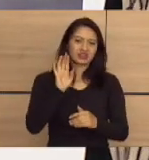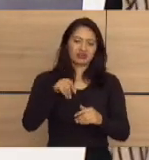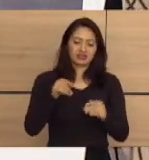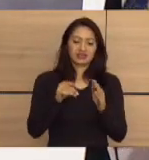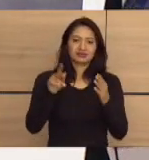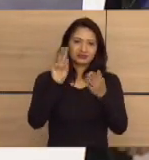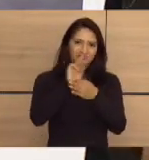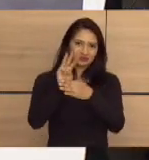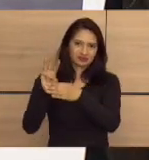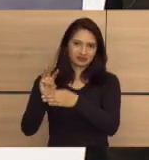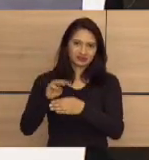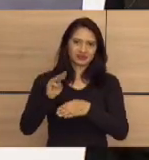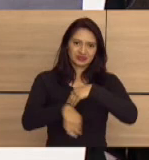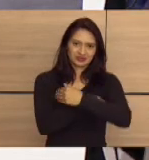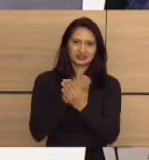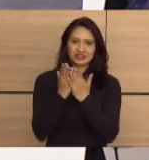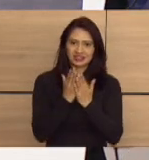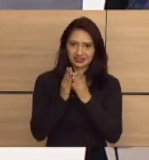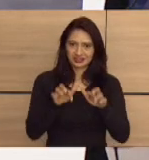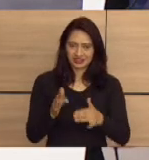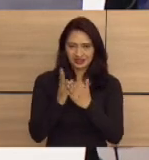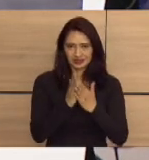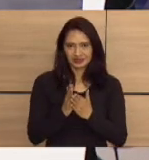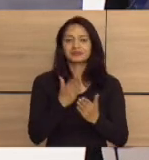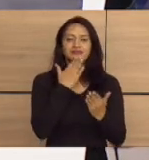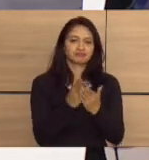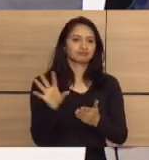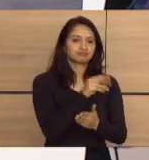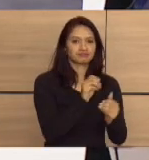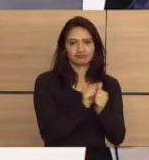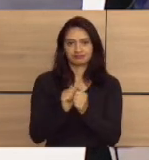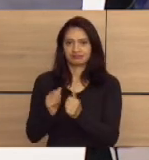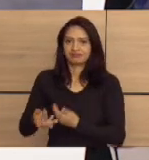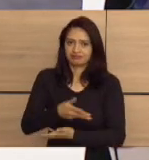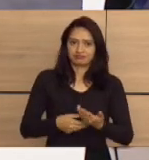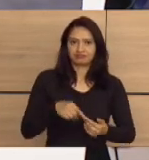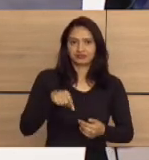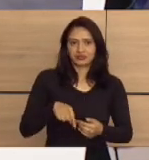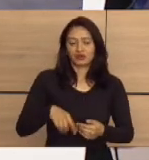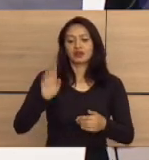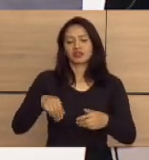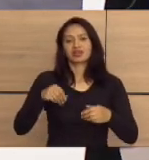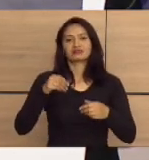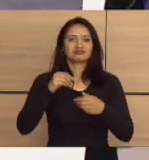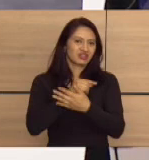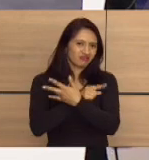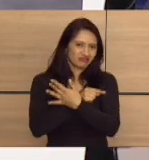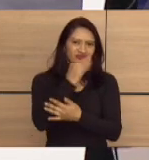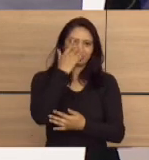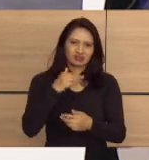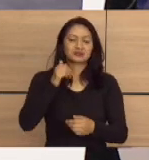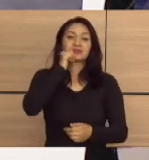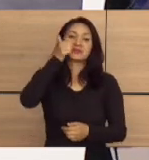Educación Nacional. Gracias a todas las personas que nos han acompañado, que nos han hecho llegar sus mensajes a través de redes sociales.